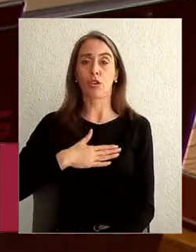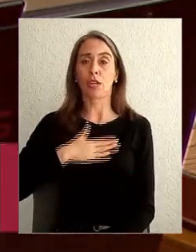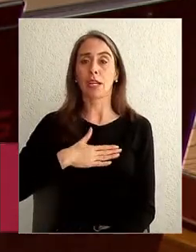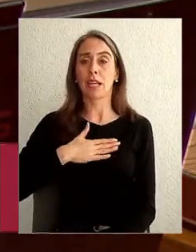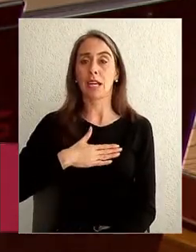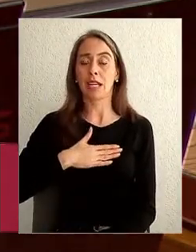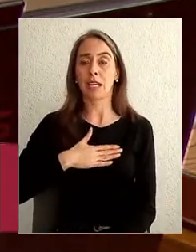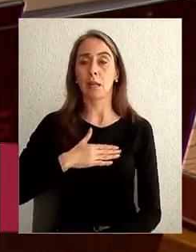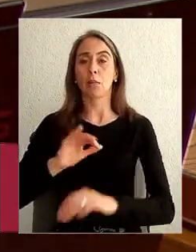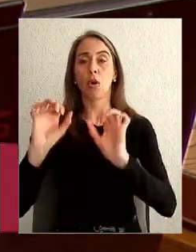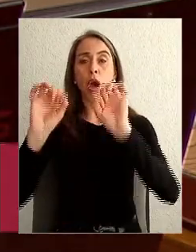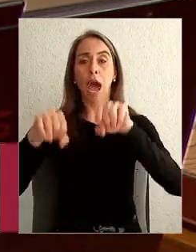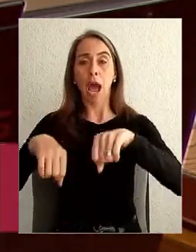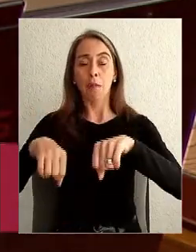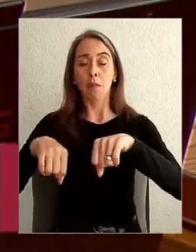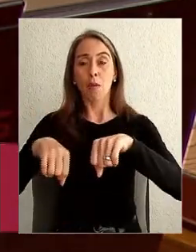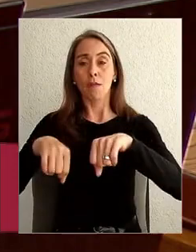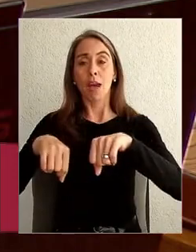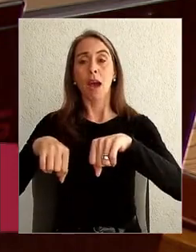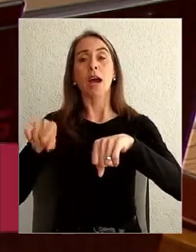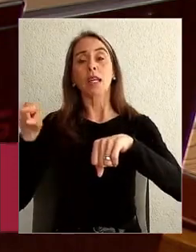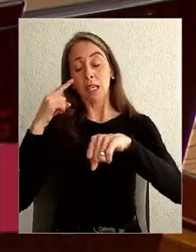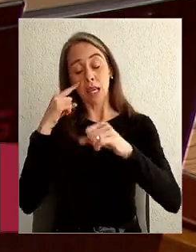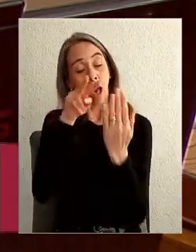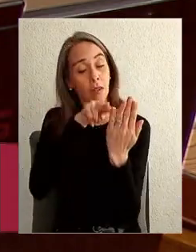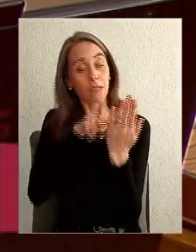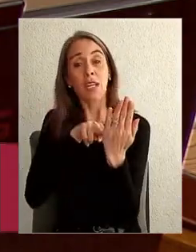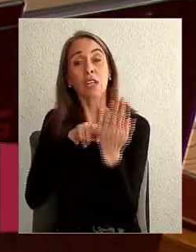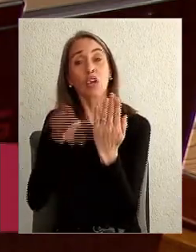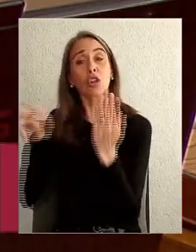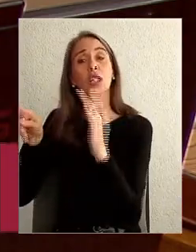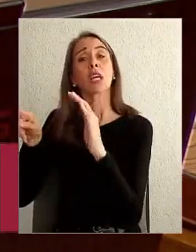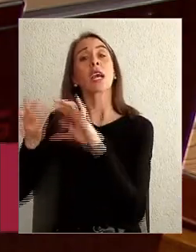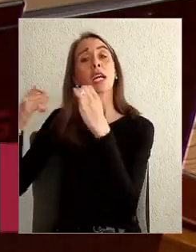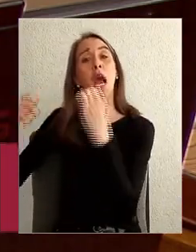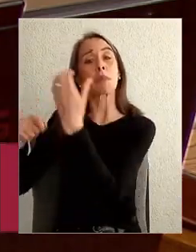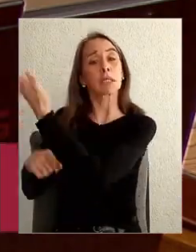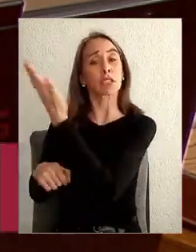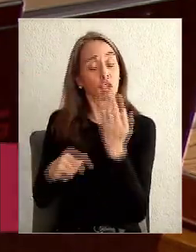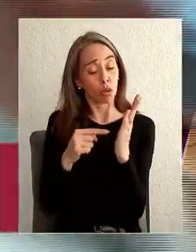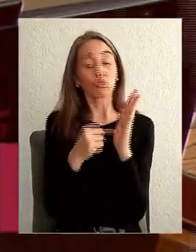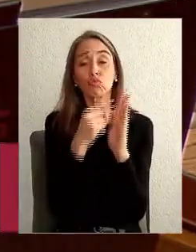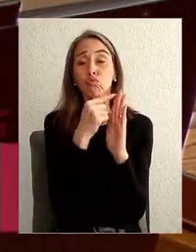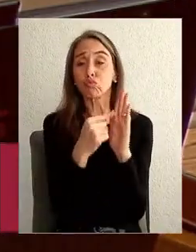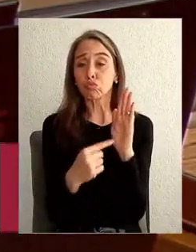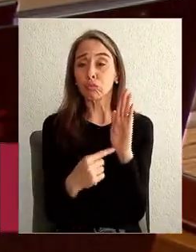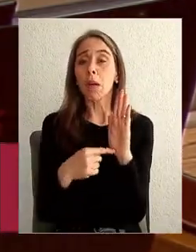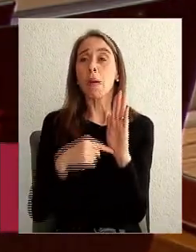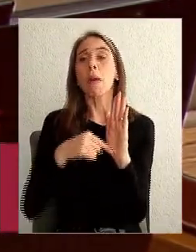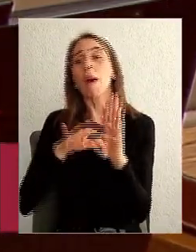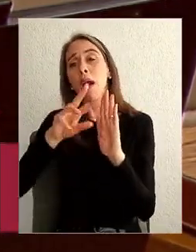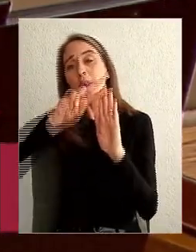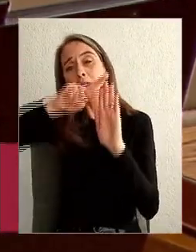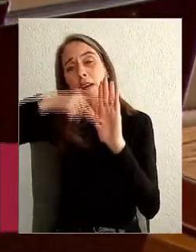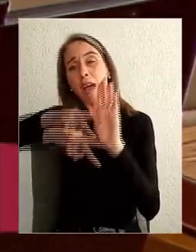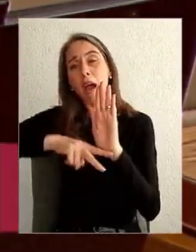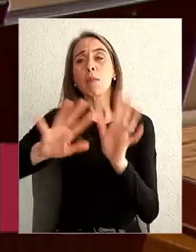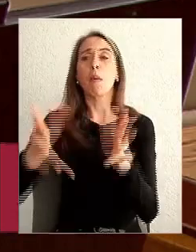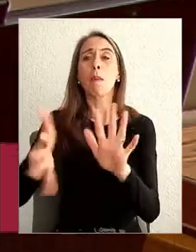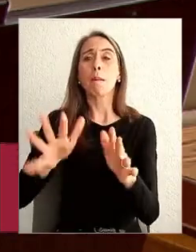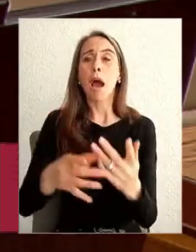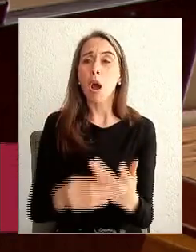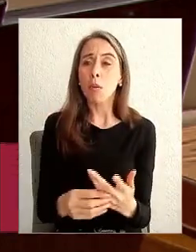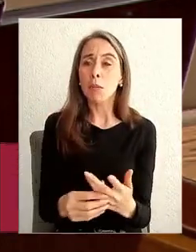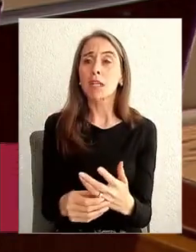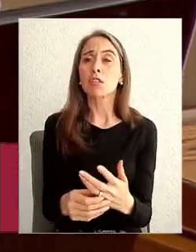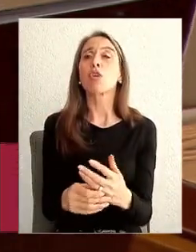las modificaciones que vienen del Senado. Entiendo que las modificaciones más o menos resuelven lo